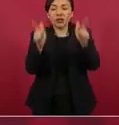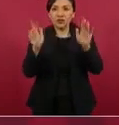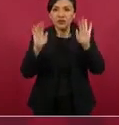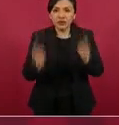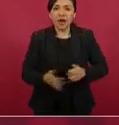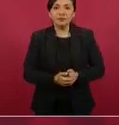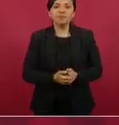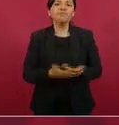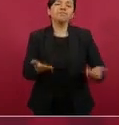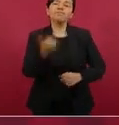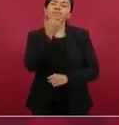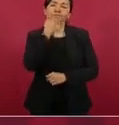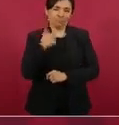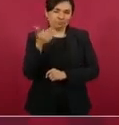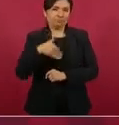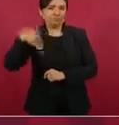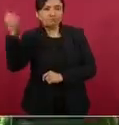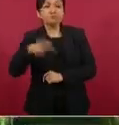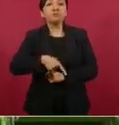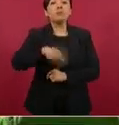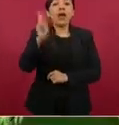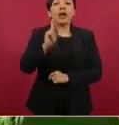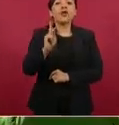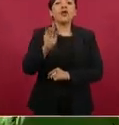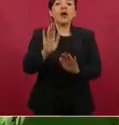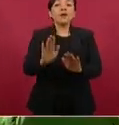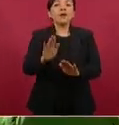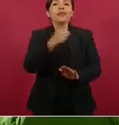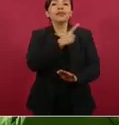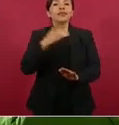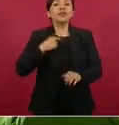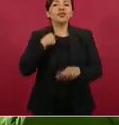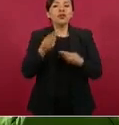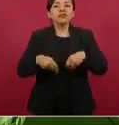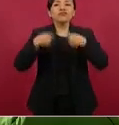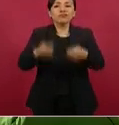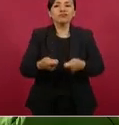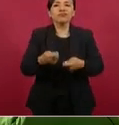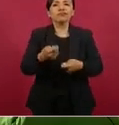Ya me voy, pero ¿saben qué? Les quiero dejar algo.